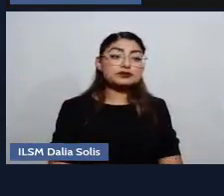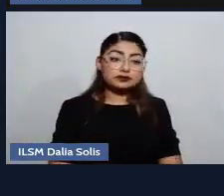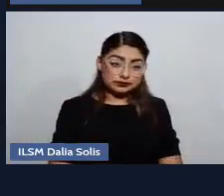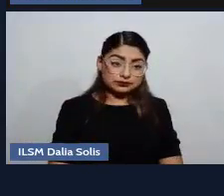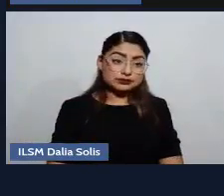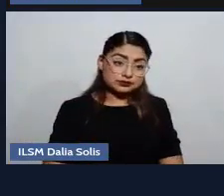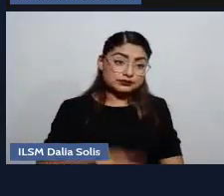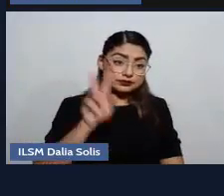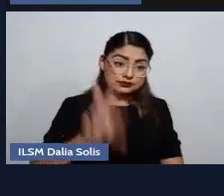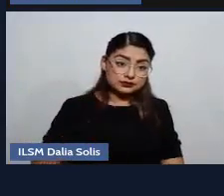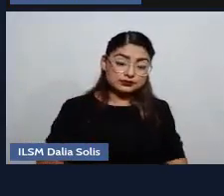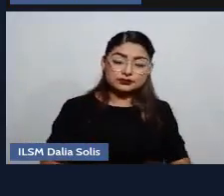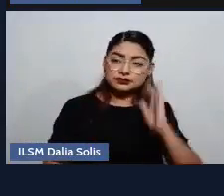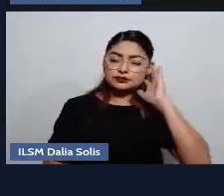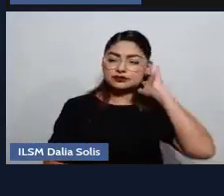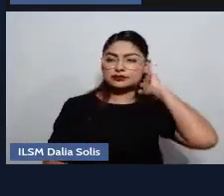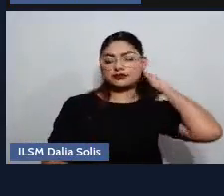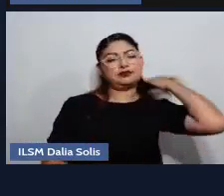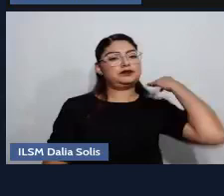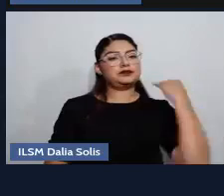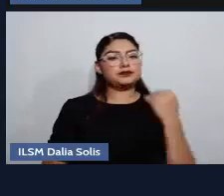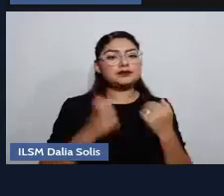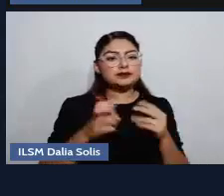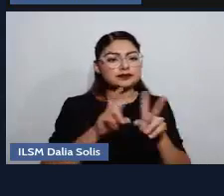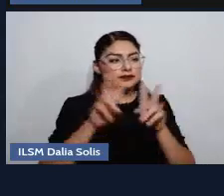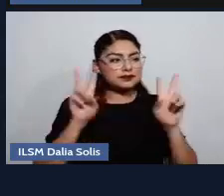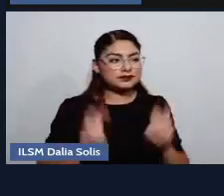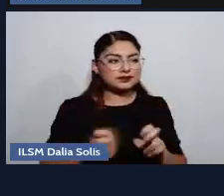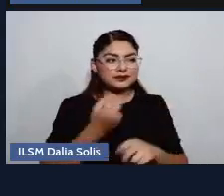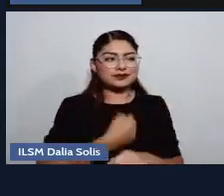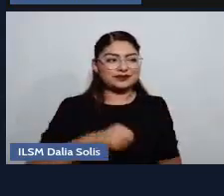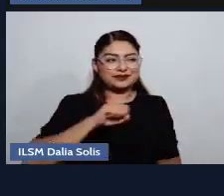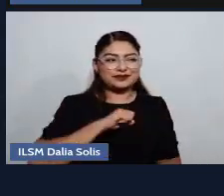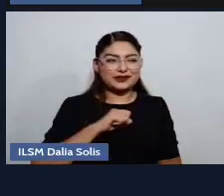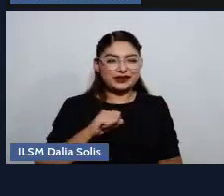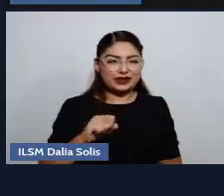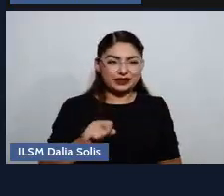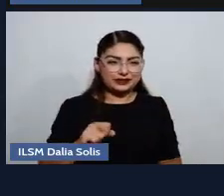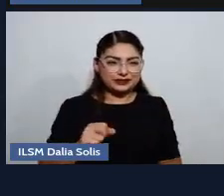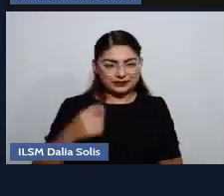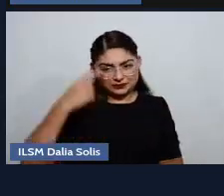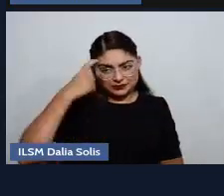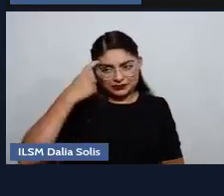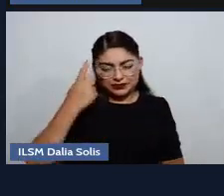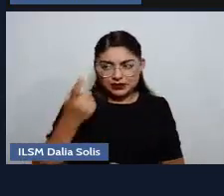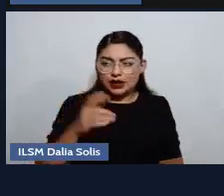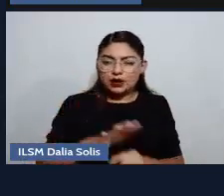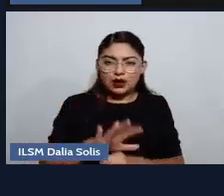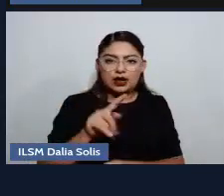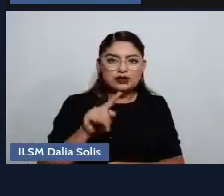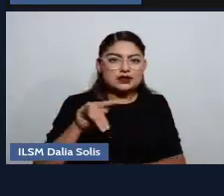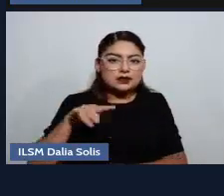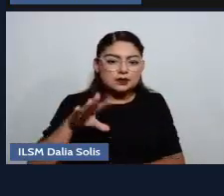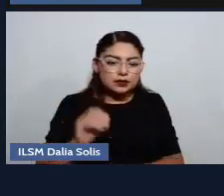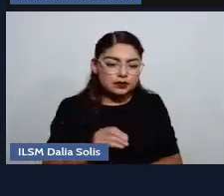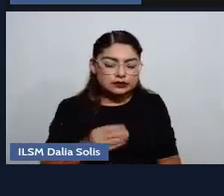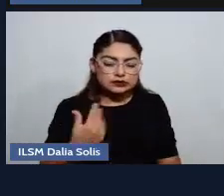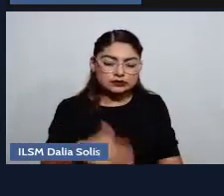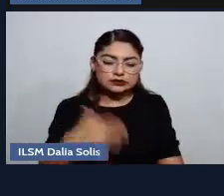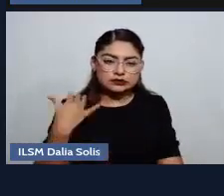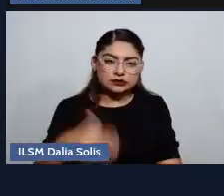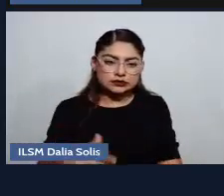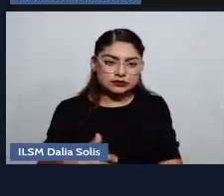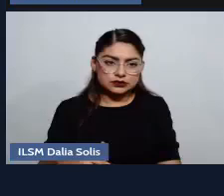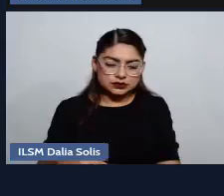tema de salud mental y de cualquier tipo de salud, la verdad es que es una hora que tenemos de plática,